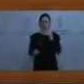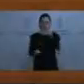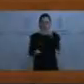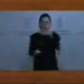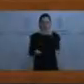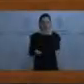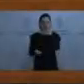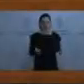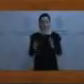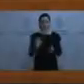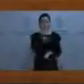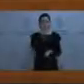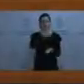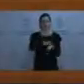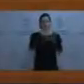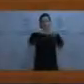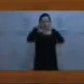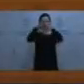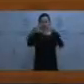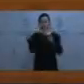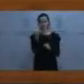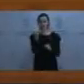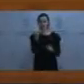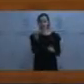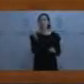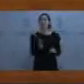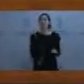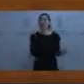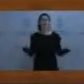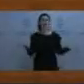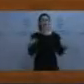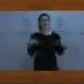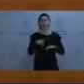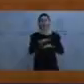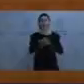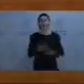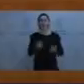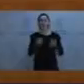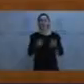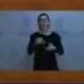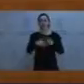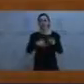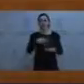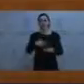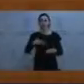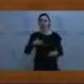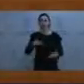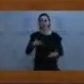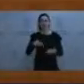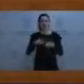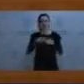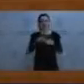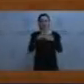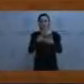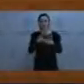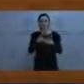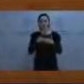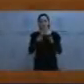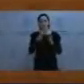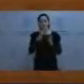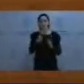En Harrio se iban a quedar sin profesionales, que impedirían el correcto funcionamiento de algunos servicios y se vería comprometida la